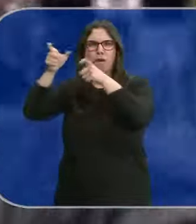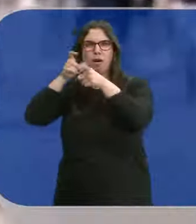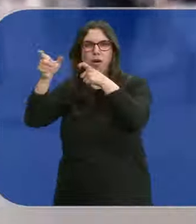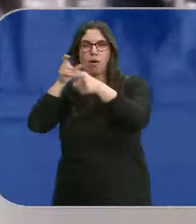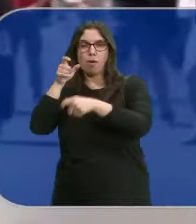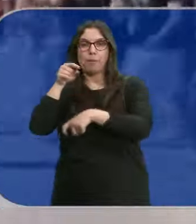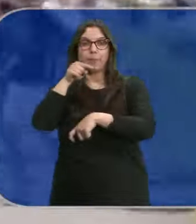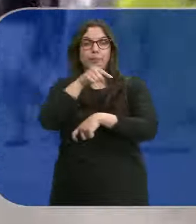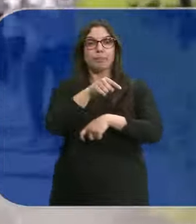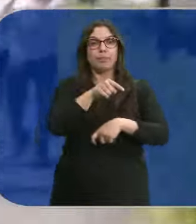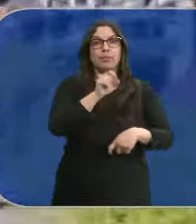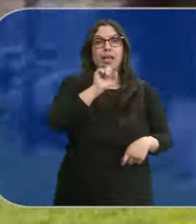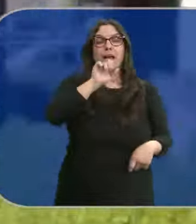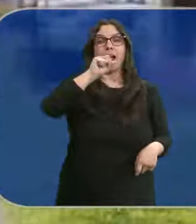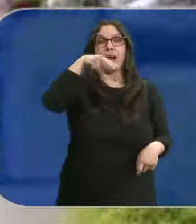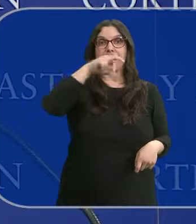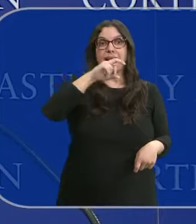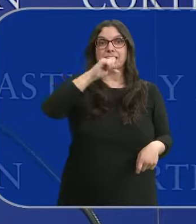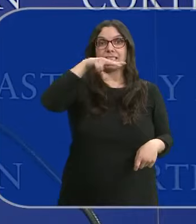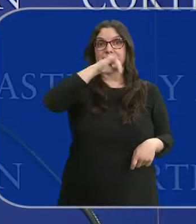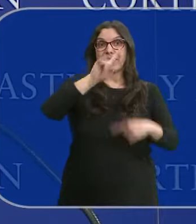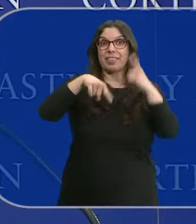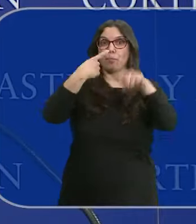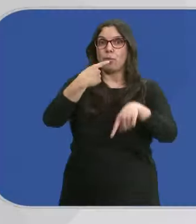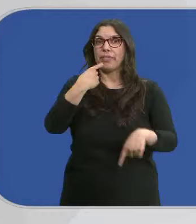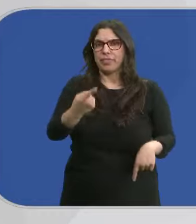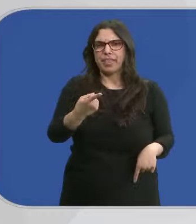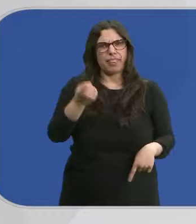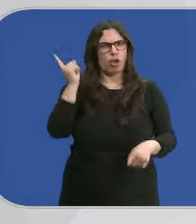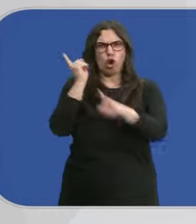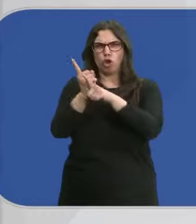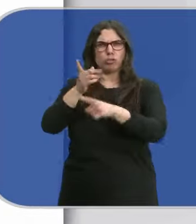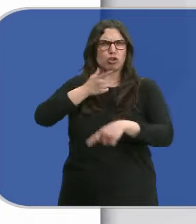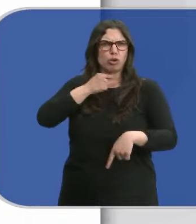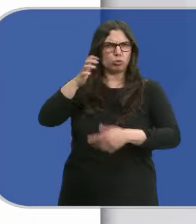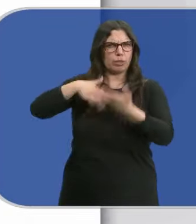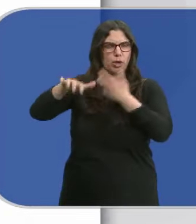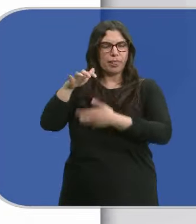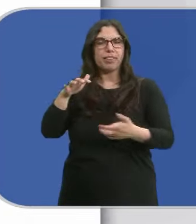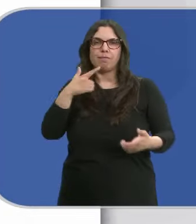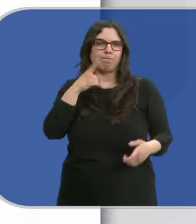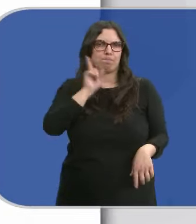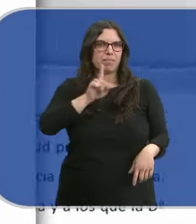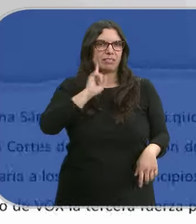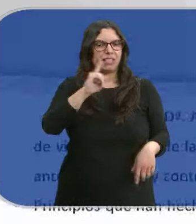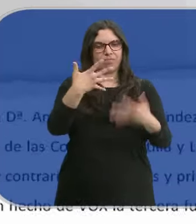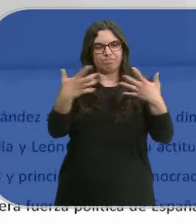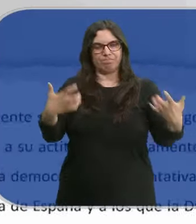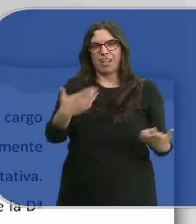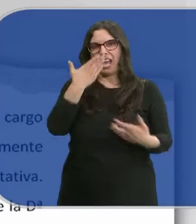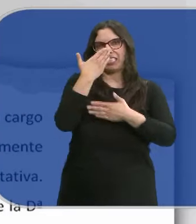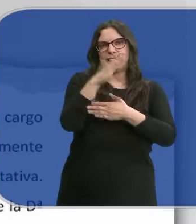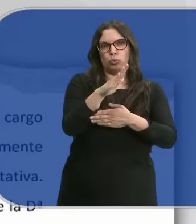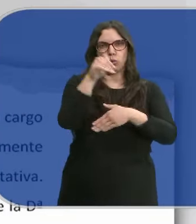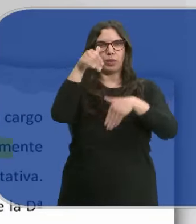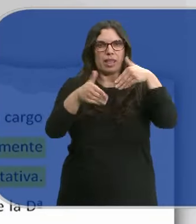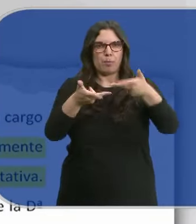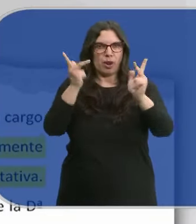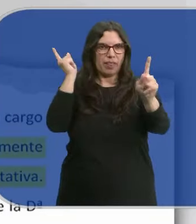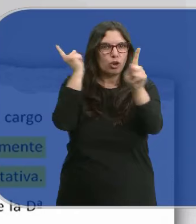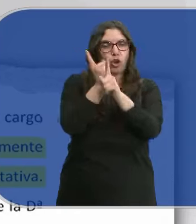condena a esos actos que Ana Sánchez hizo después. No es sincera. Eso es lo que dice Vox, que habla en su escrito de actitud profundamente antidemocrática